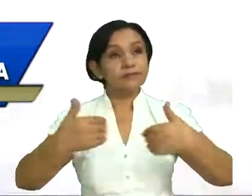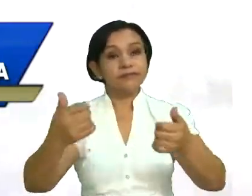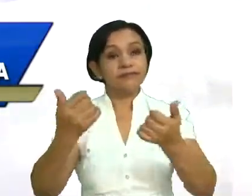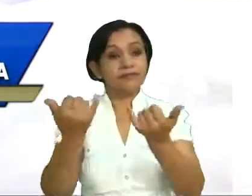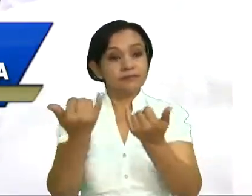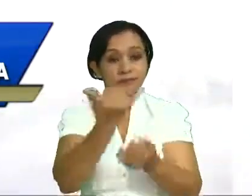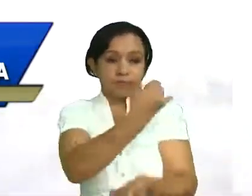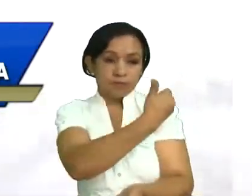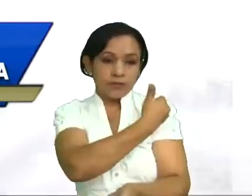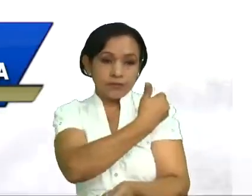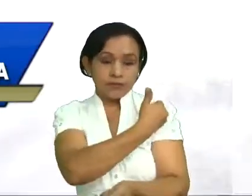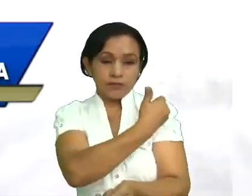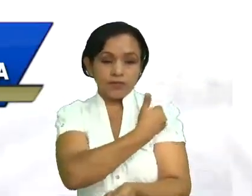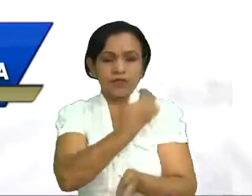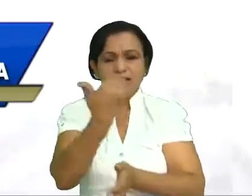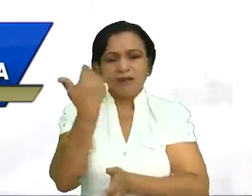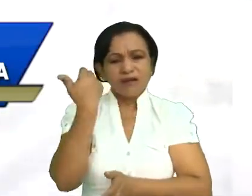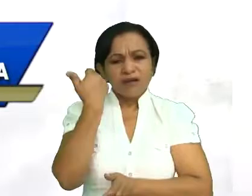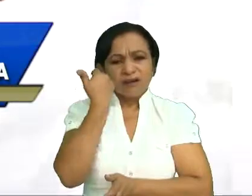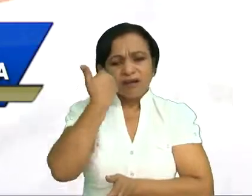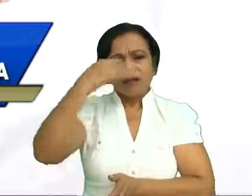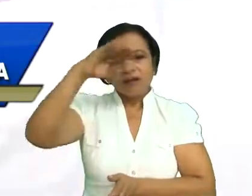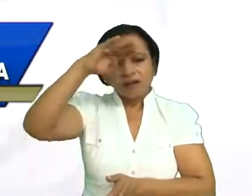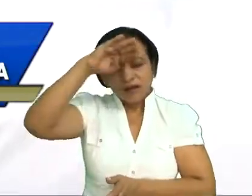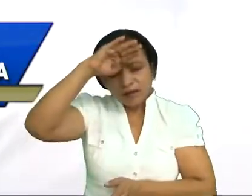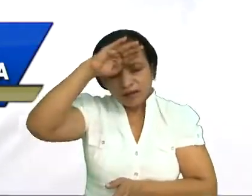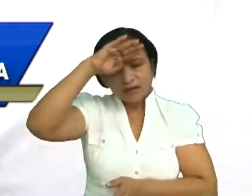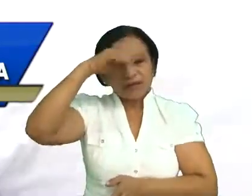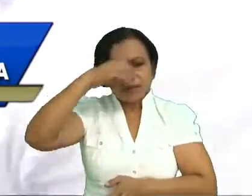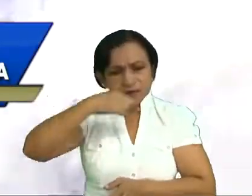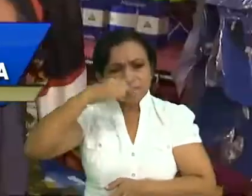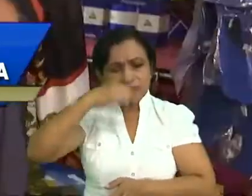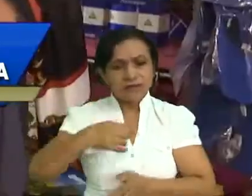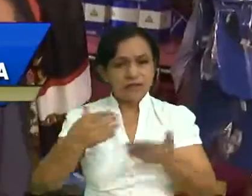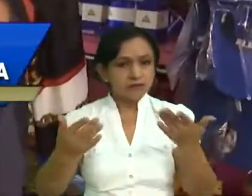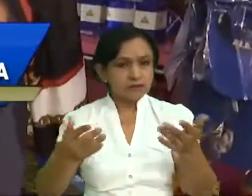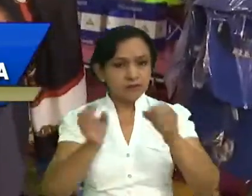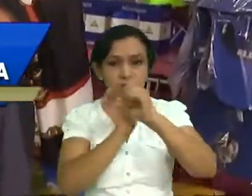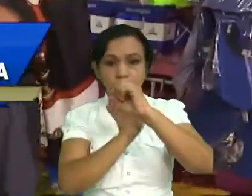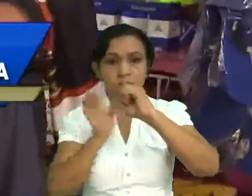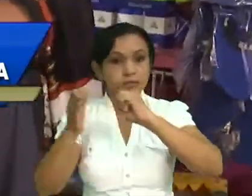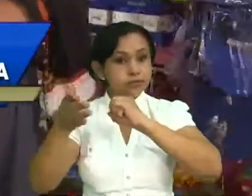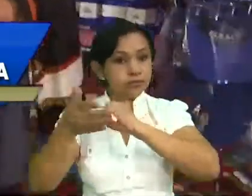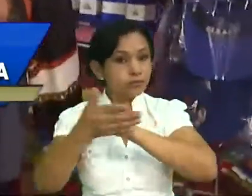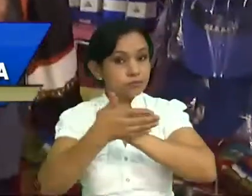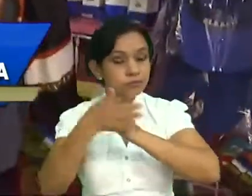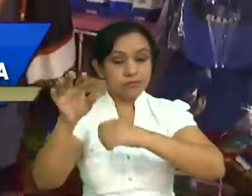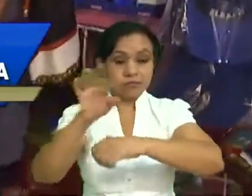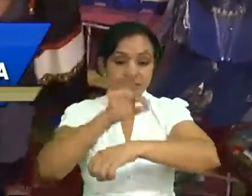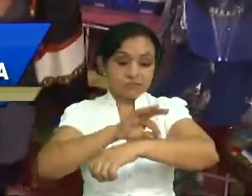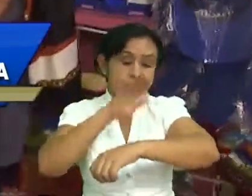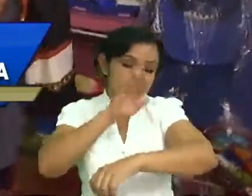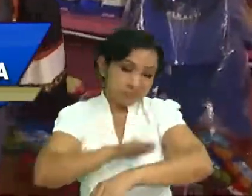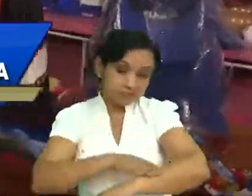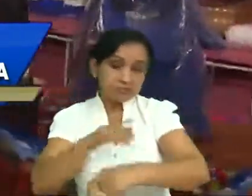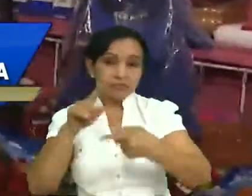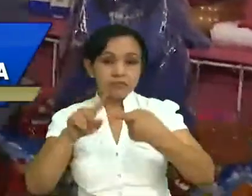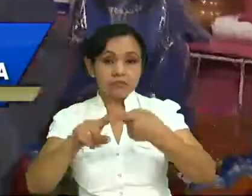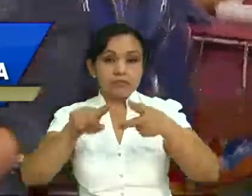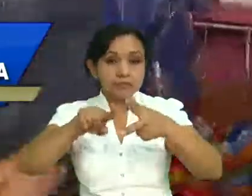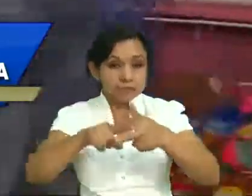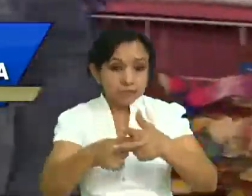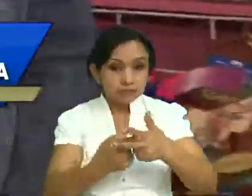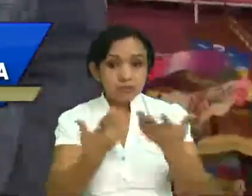si tenemos diferentes síntomas, porque no precisamente tiene que ser coronavirus, puede ser el dengue, puede ser que ya esté empezando